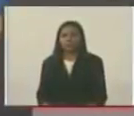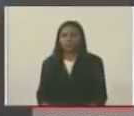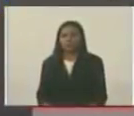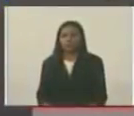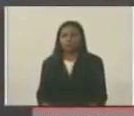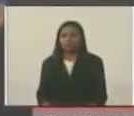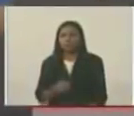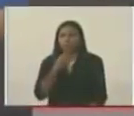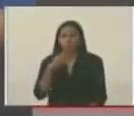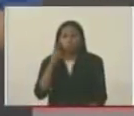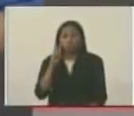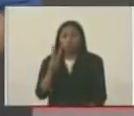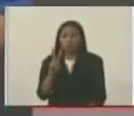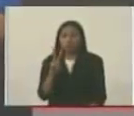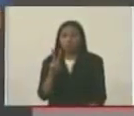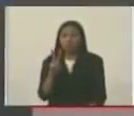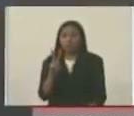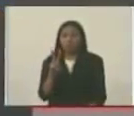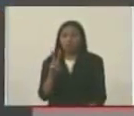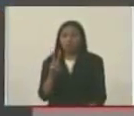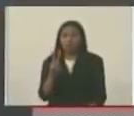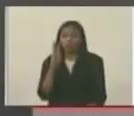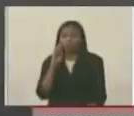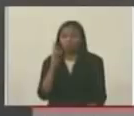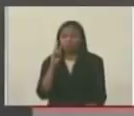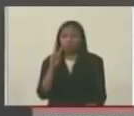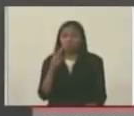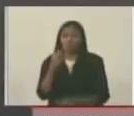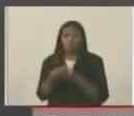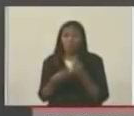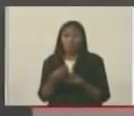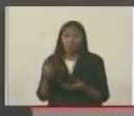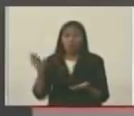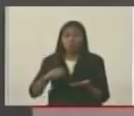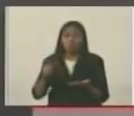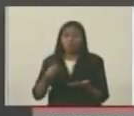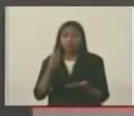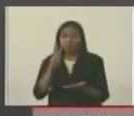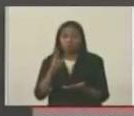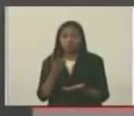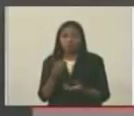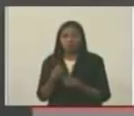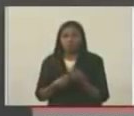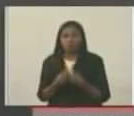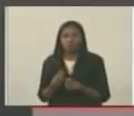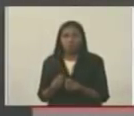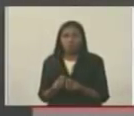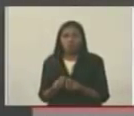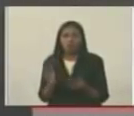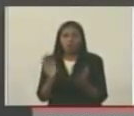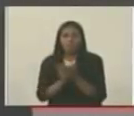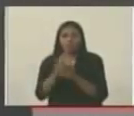Bueno, estaba viendo, disfrutando, verdaderamente, te digo, Diosdado,